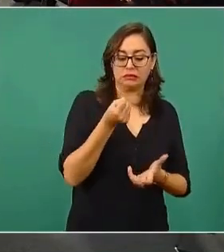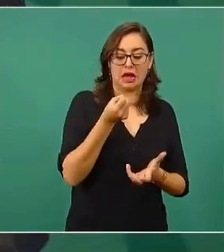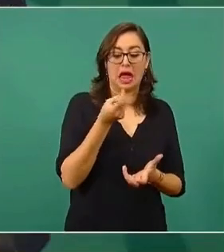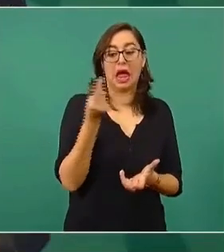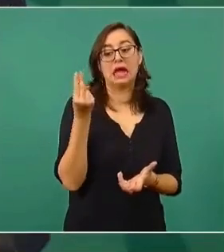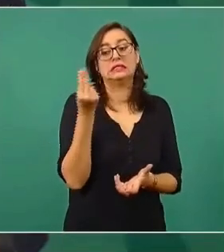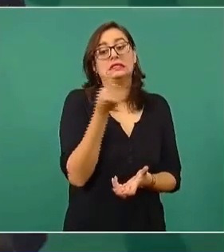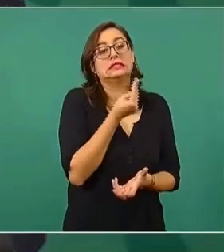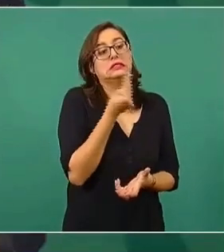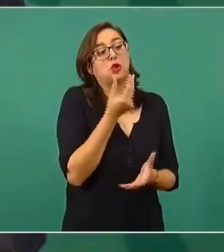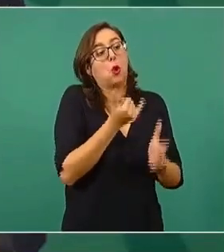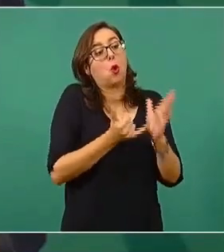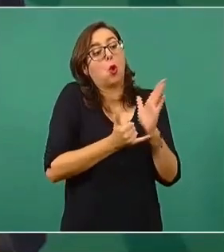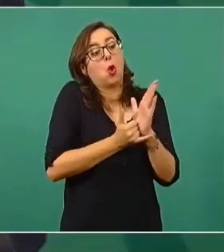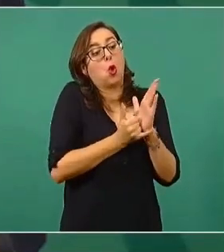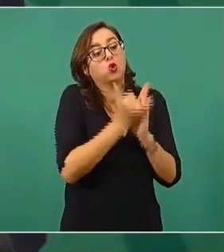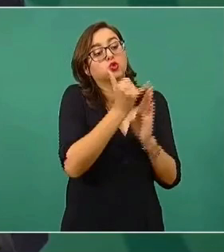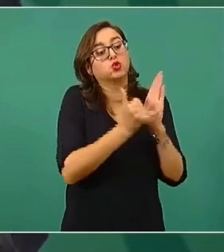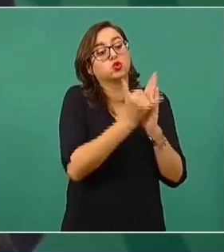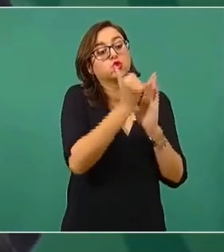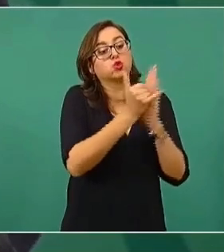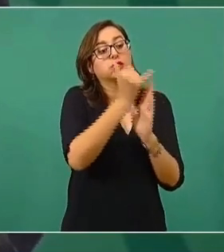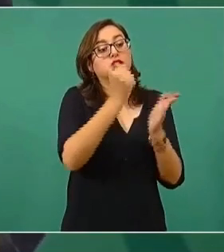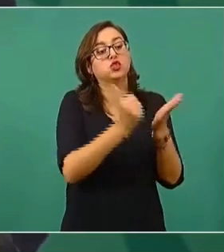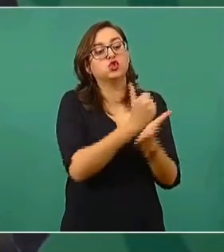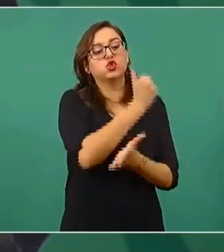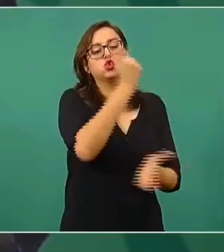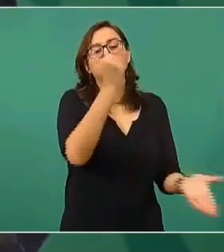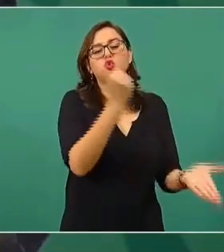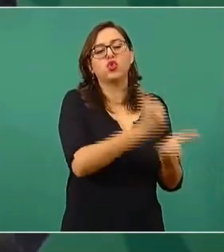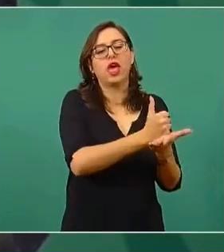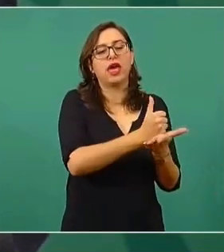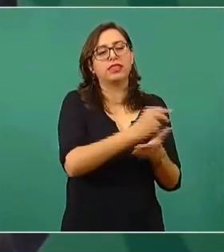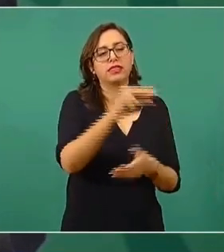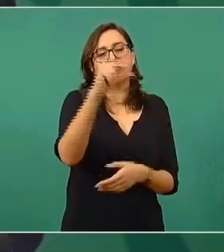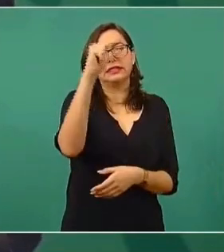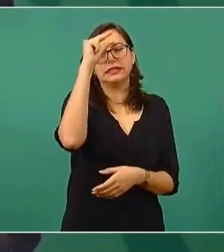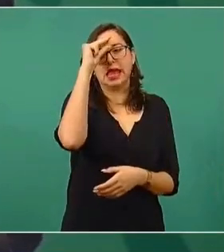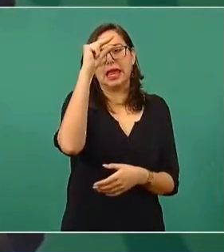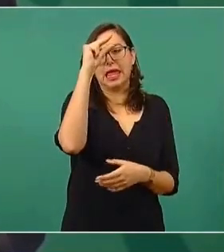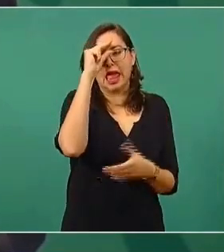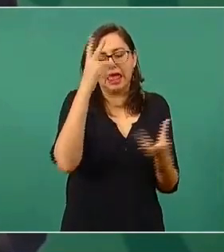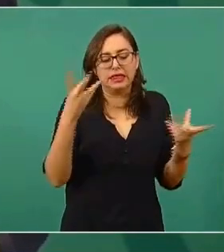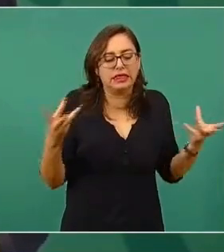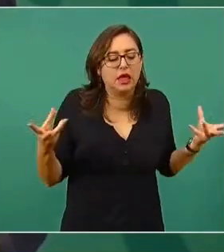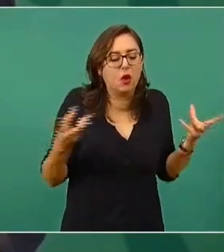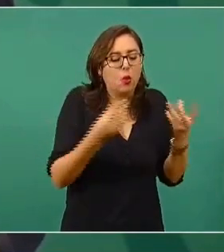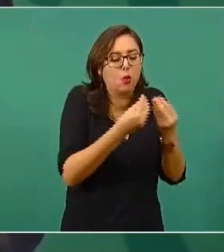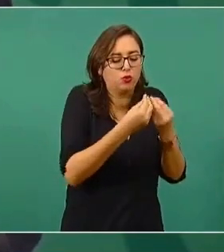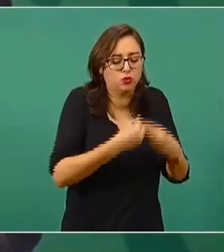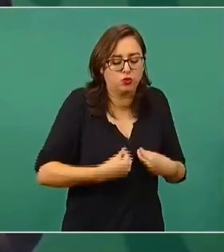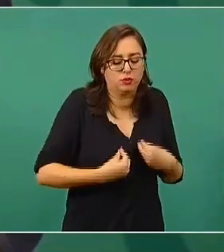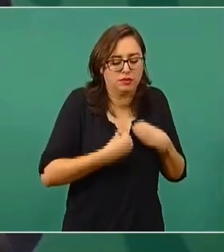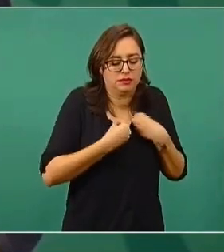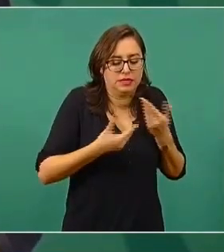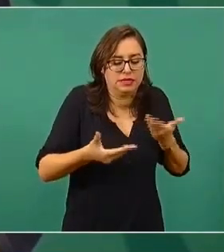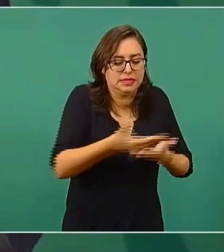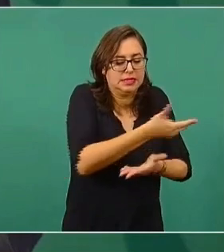elefantes blancos. Se robaban el dinero de la construcción, la mayor parte.